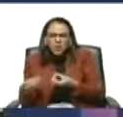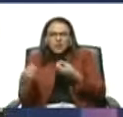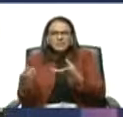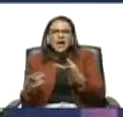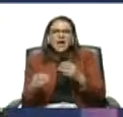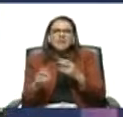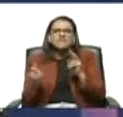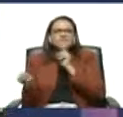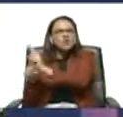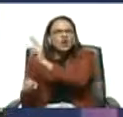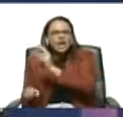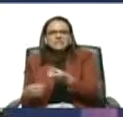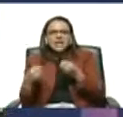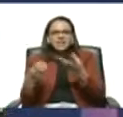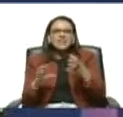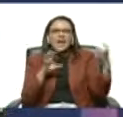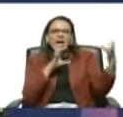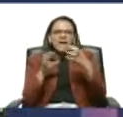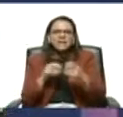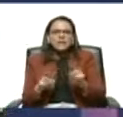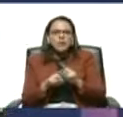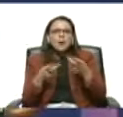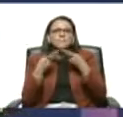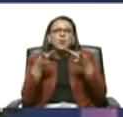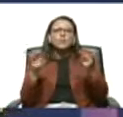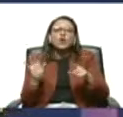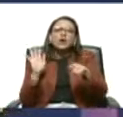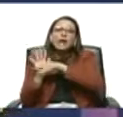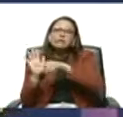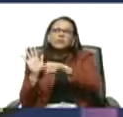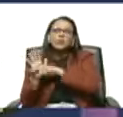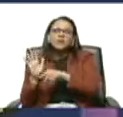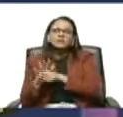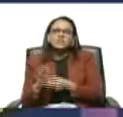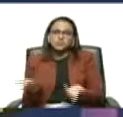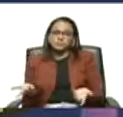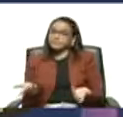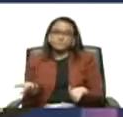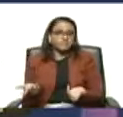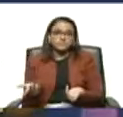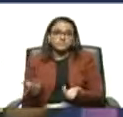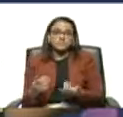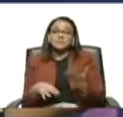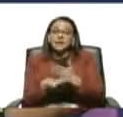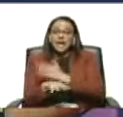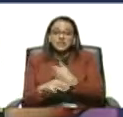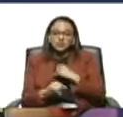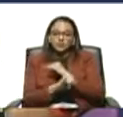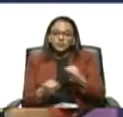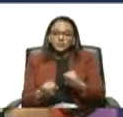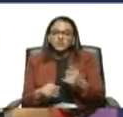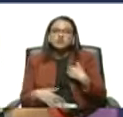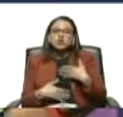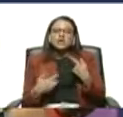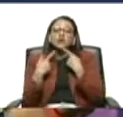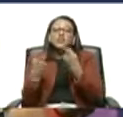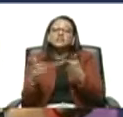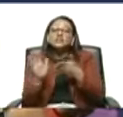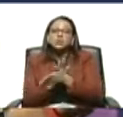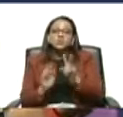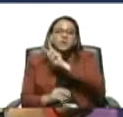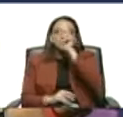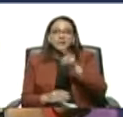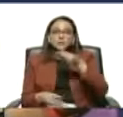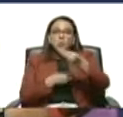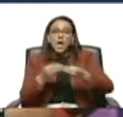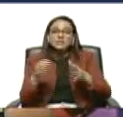Son mensajes negativos contra la humanidad. Bueno, yo antes de culminar quería decir también el papel que jugaría Venezuela en el bloque